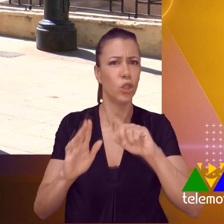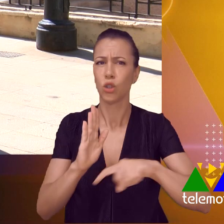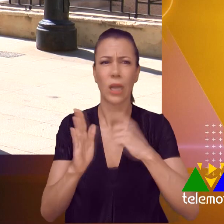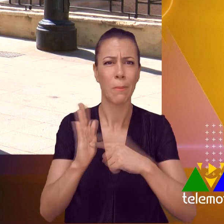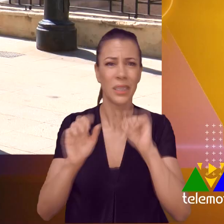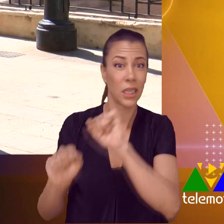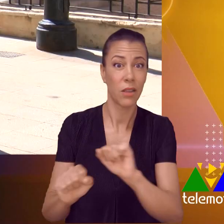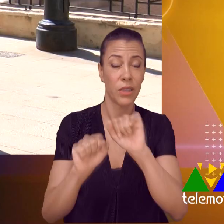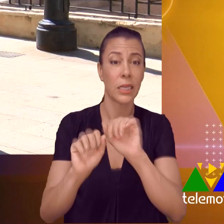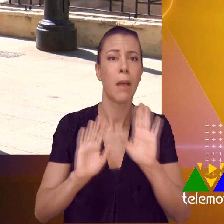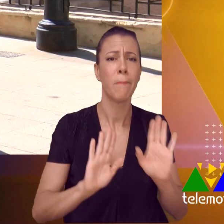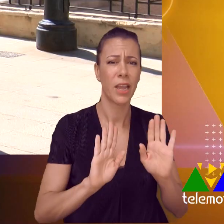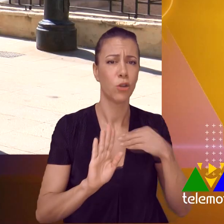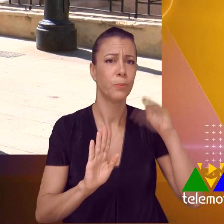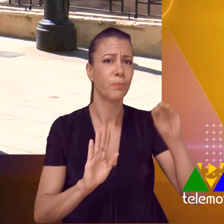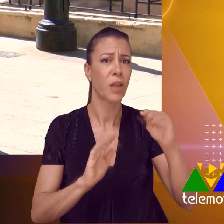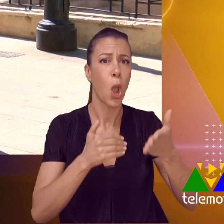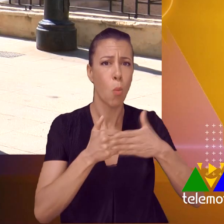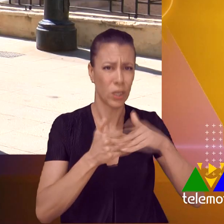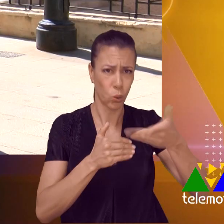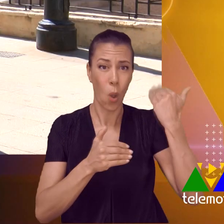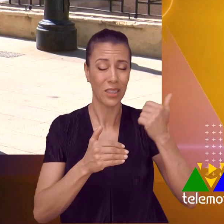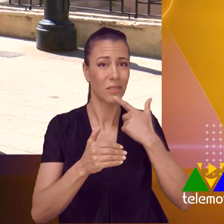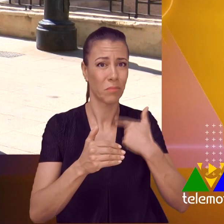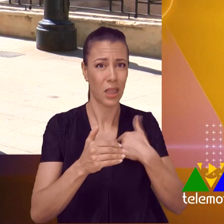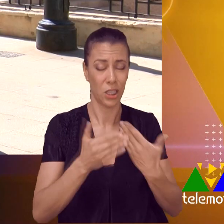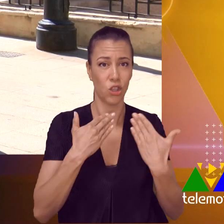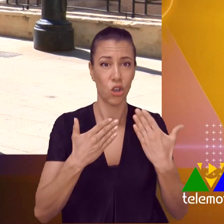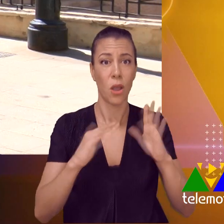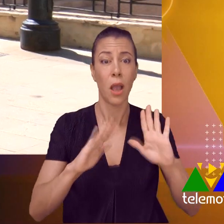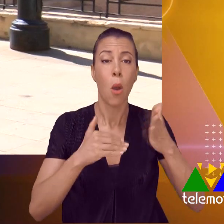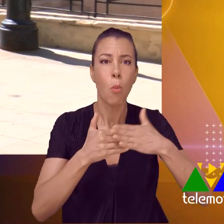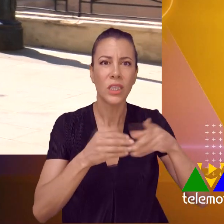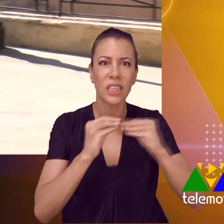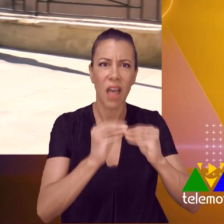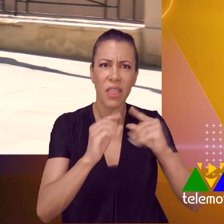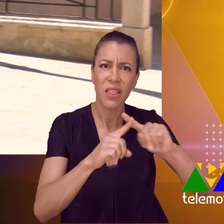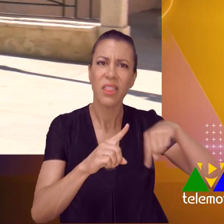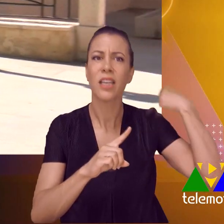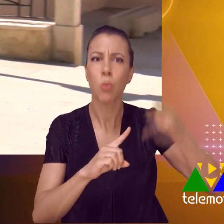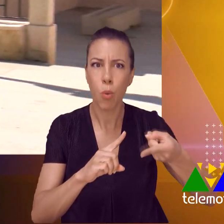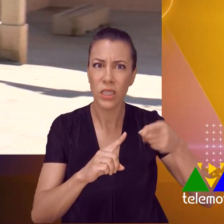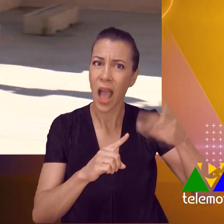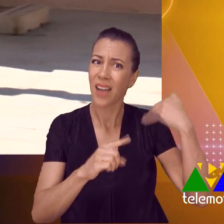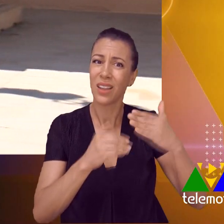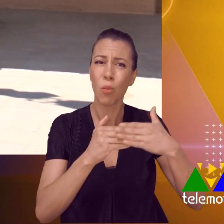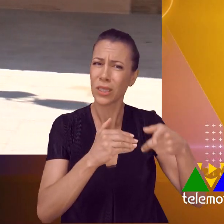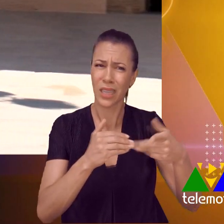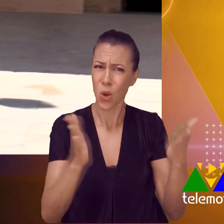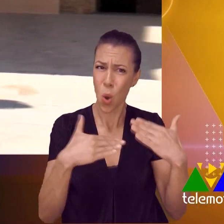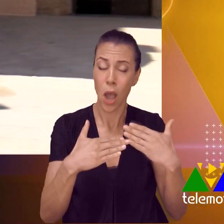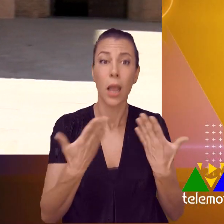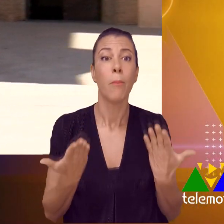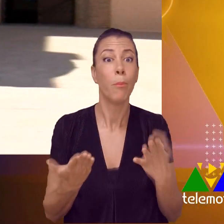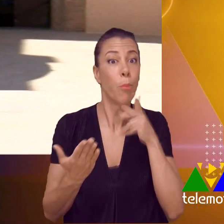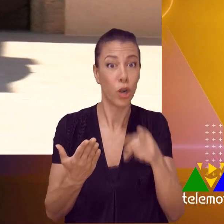por ejemplo, la puerta... ya lo mencionábamos cuando estábamos en su interior, que es una puerta que se hace a posteriori. Por eso esta puerta no es igual